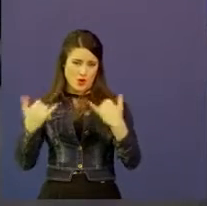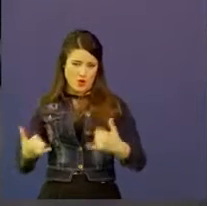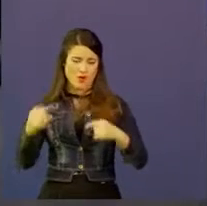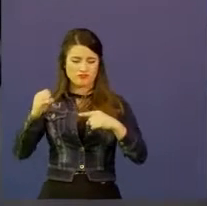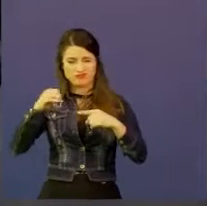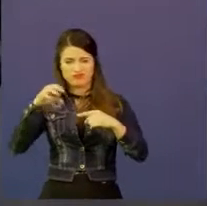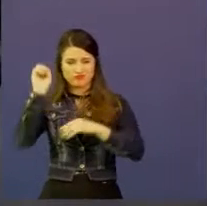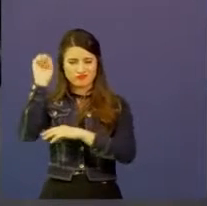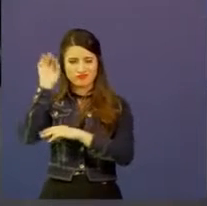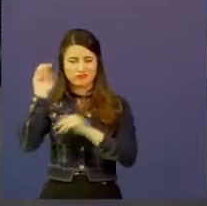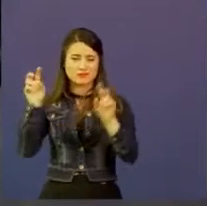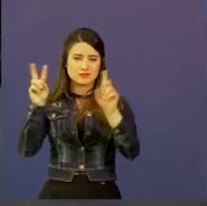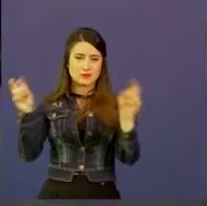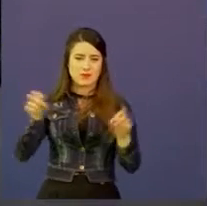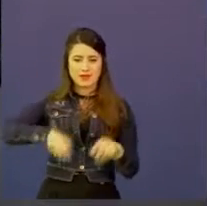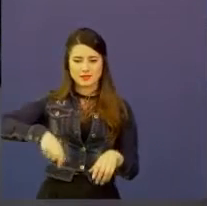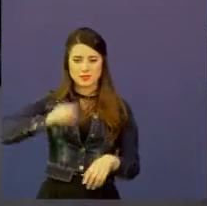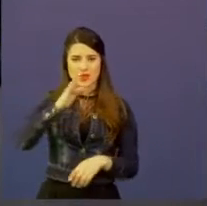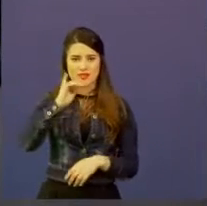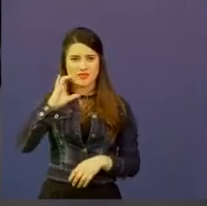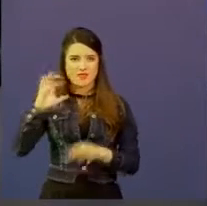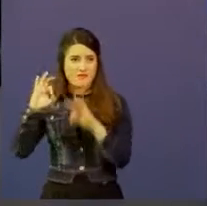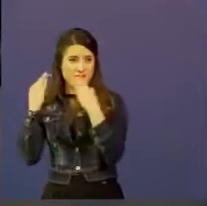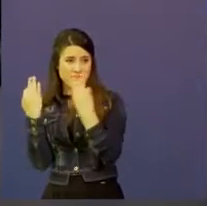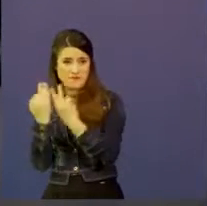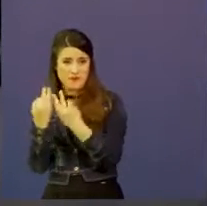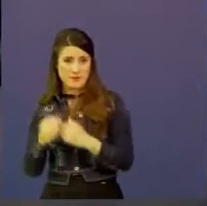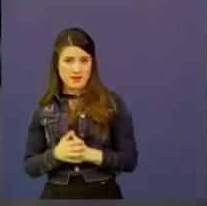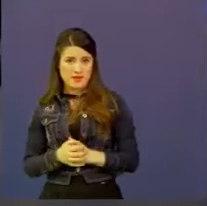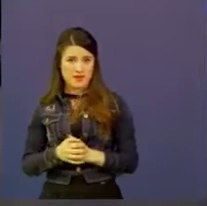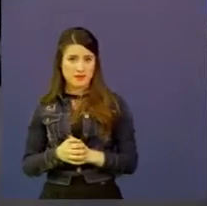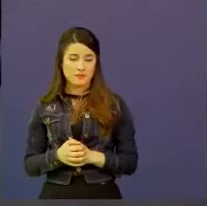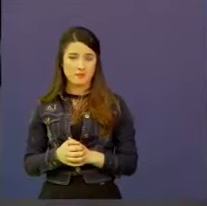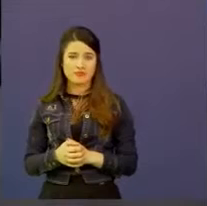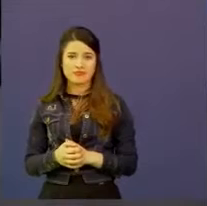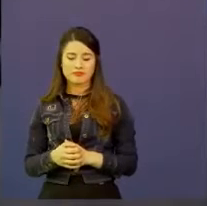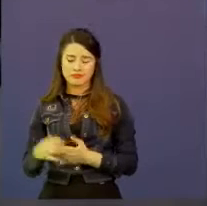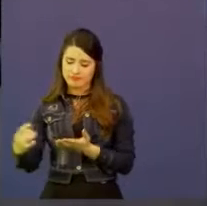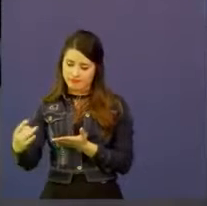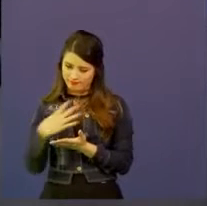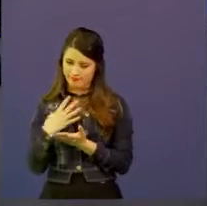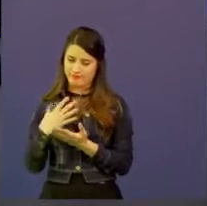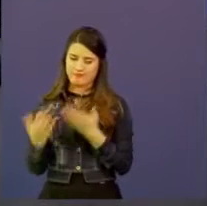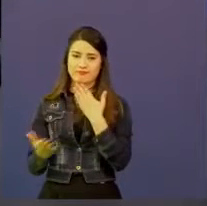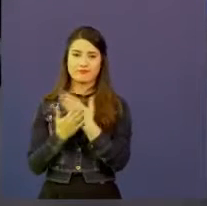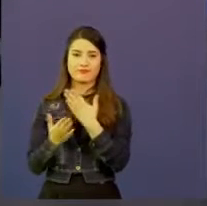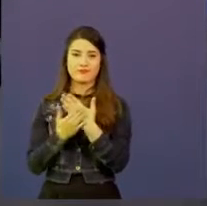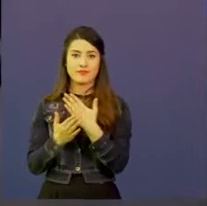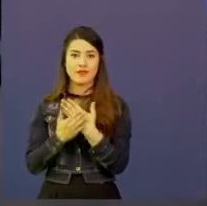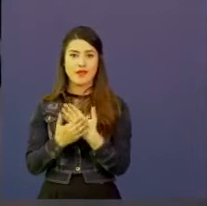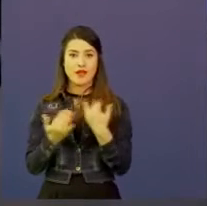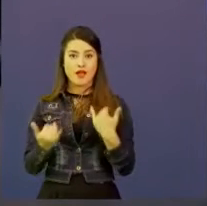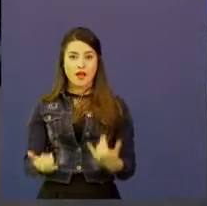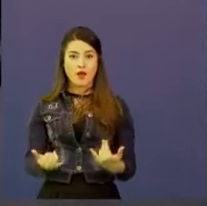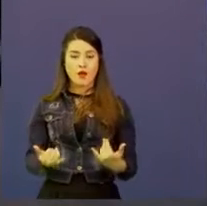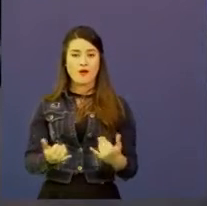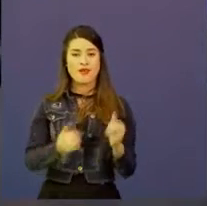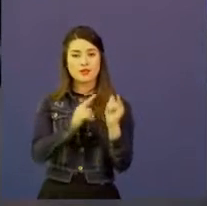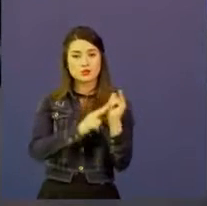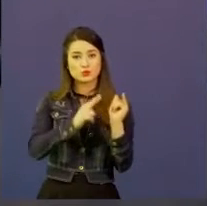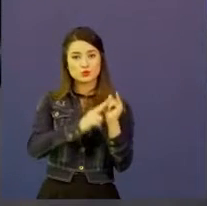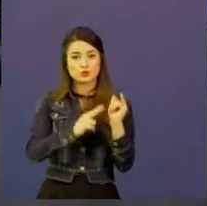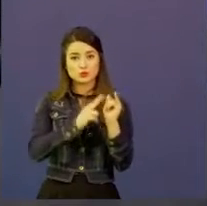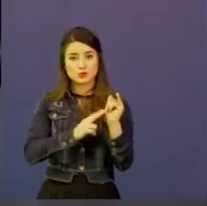nos dice el equipo de redes sociales que se ha armado una discusión bastante interesante en el canal de YouTube,